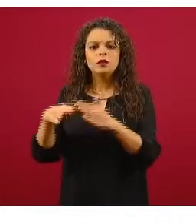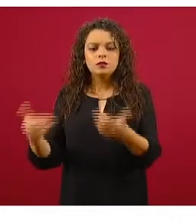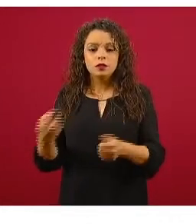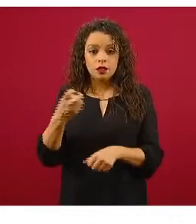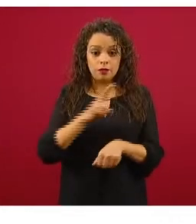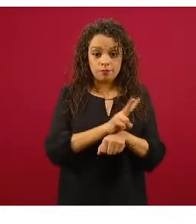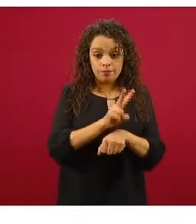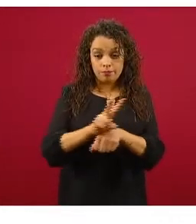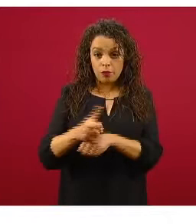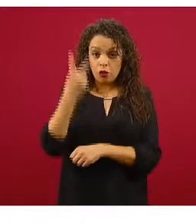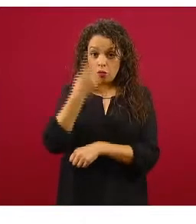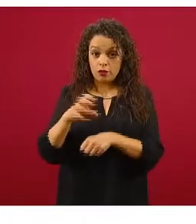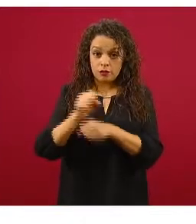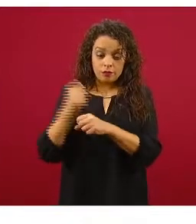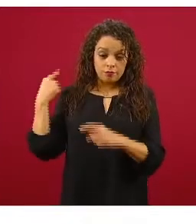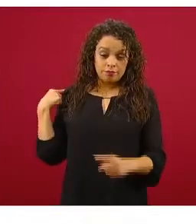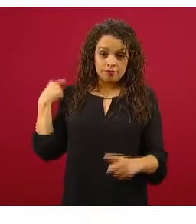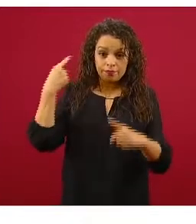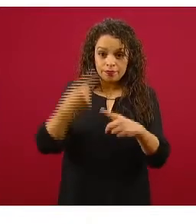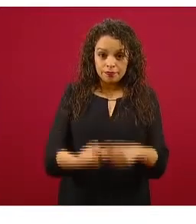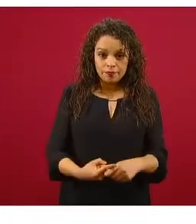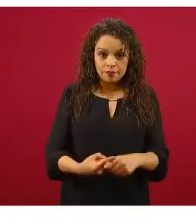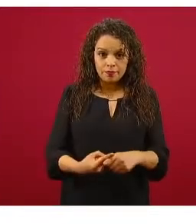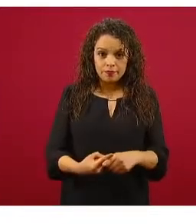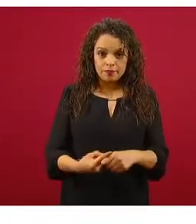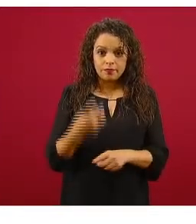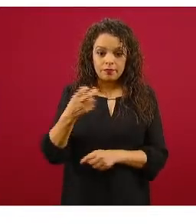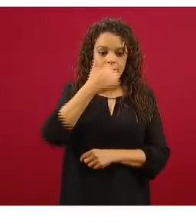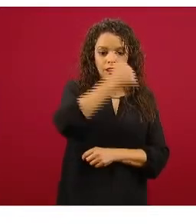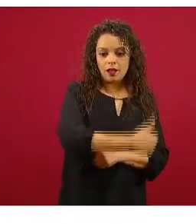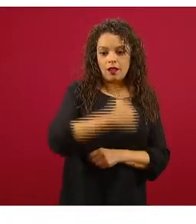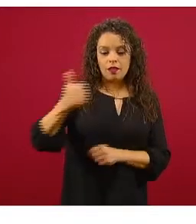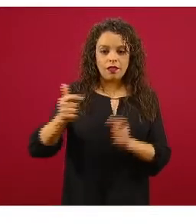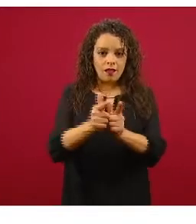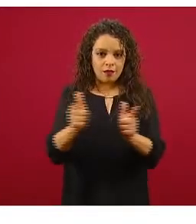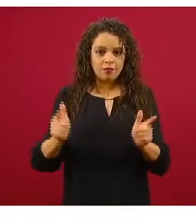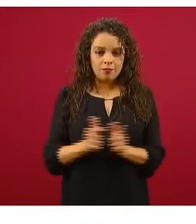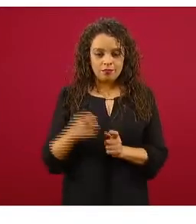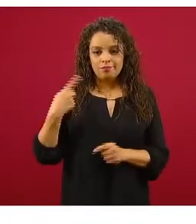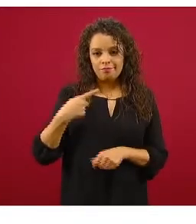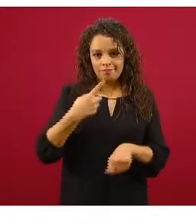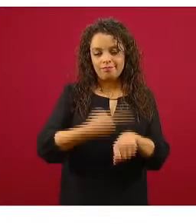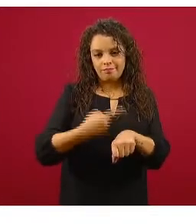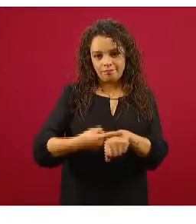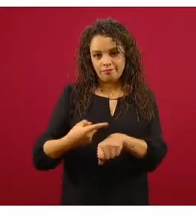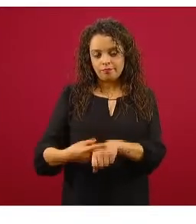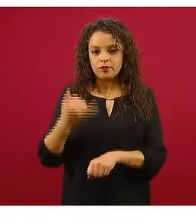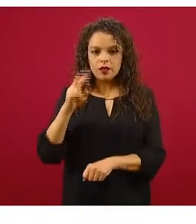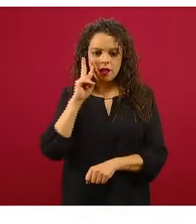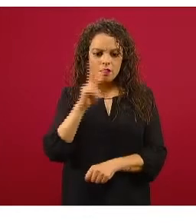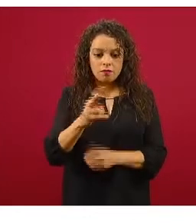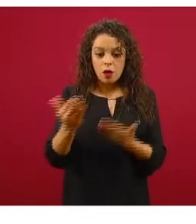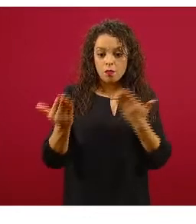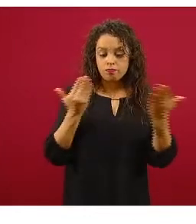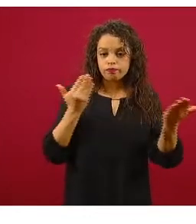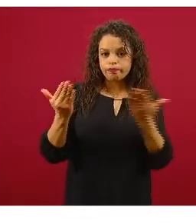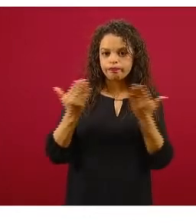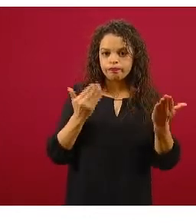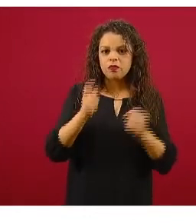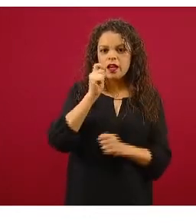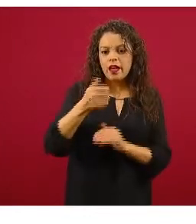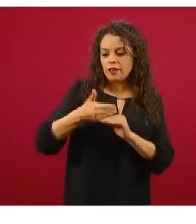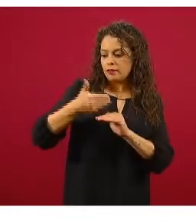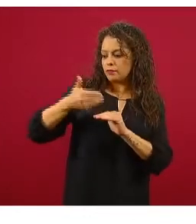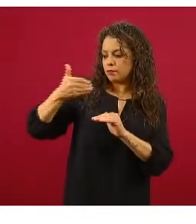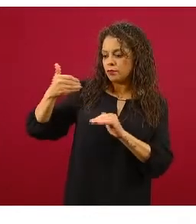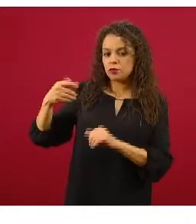2 semanas al menos de cada uno de estos grupos de pacientes. Comparamos sus antecedentes. Ustedes saben que cuando tomamos la muestra